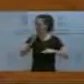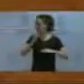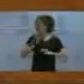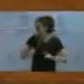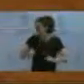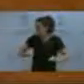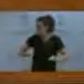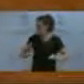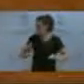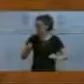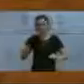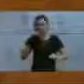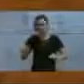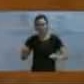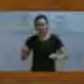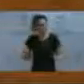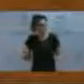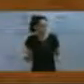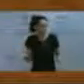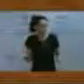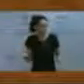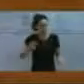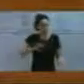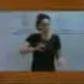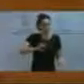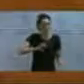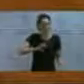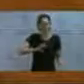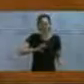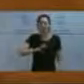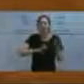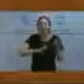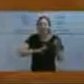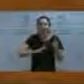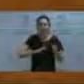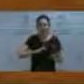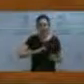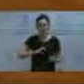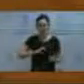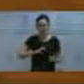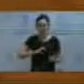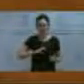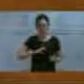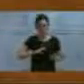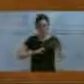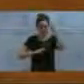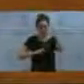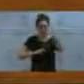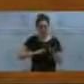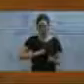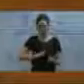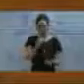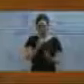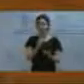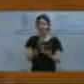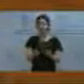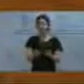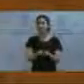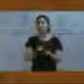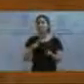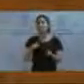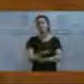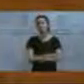aportar. A nosotros nos parece un medallero insuficiente, pequeño, como en ocasiones es pequeño el tamaño